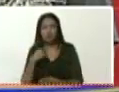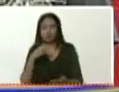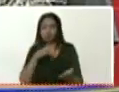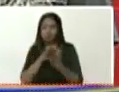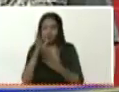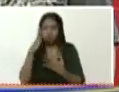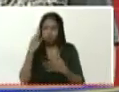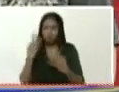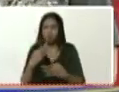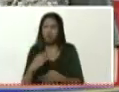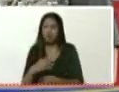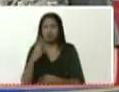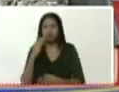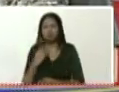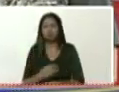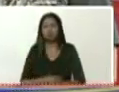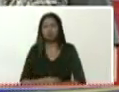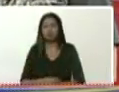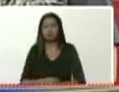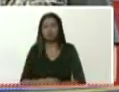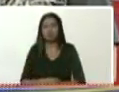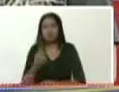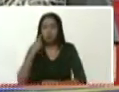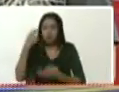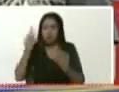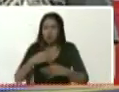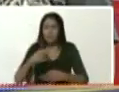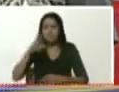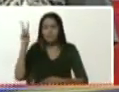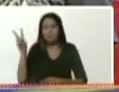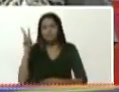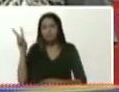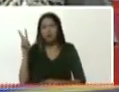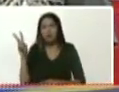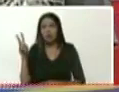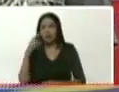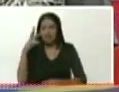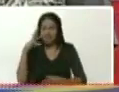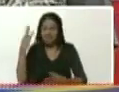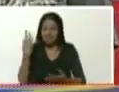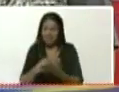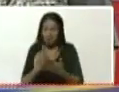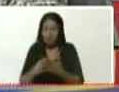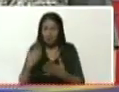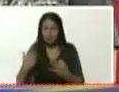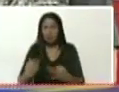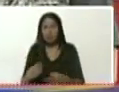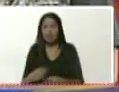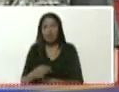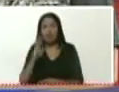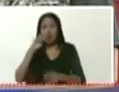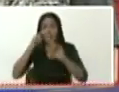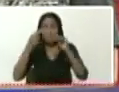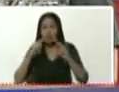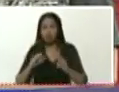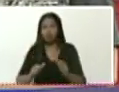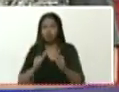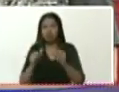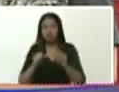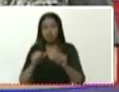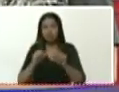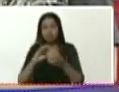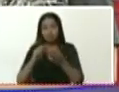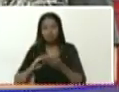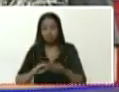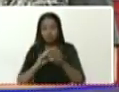garantizo, se los juro. Creo en Venezuela, creo en la paz y vamos a seguir prosperando,